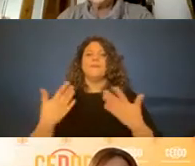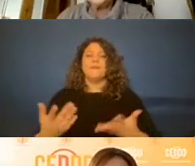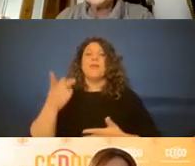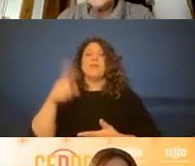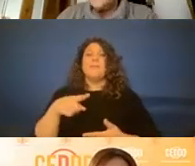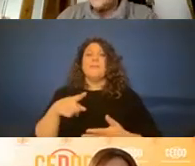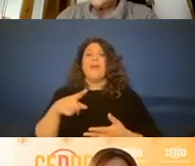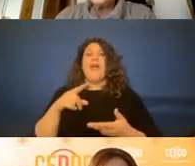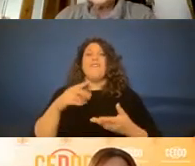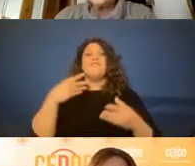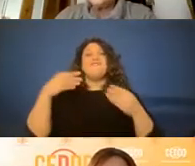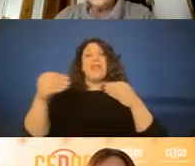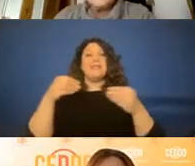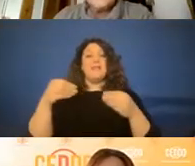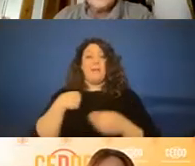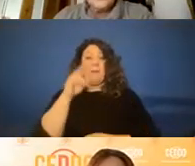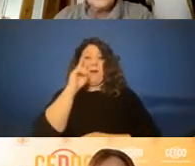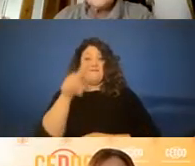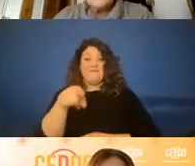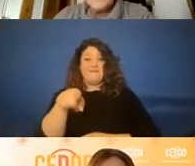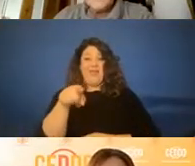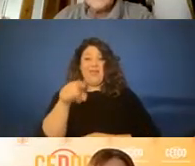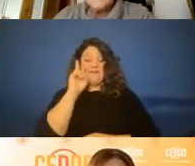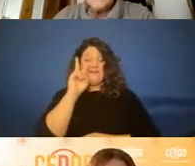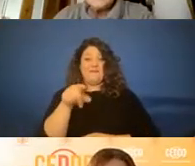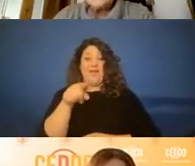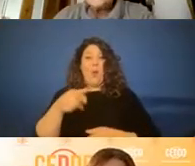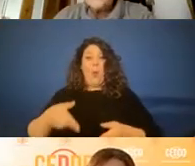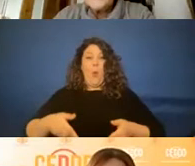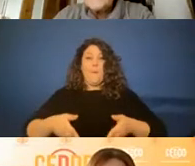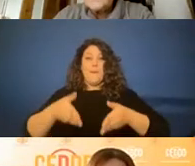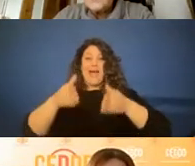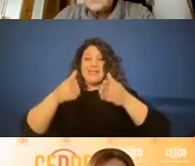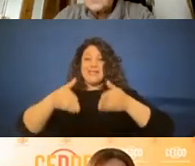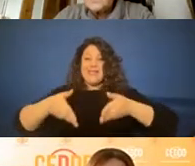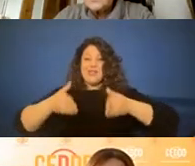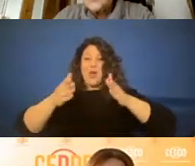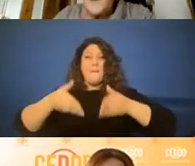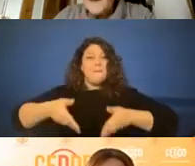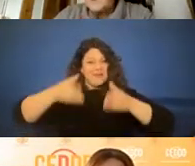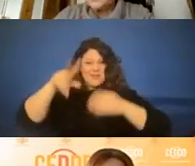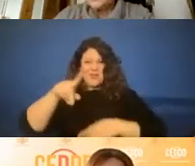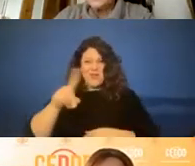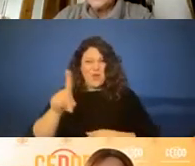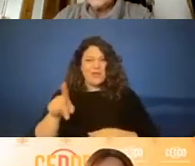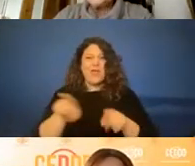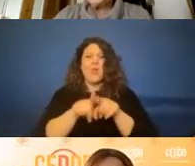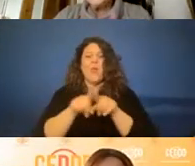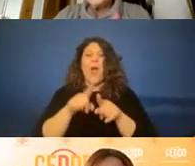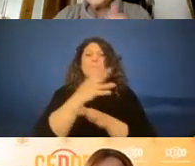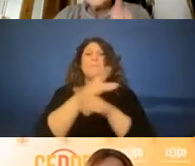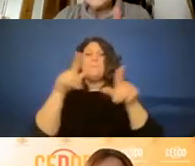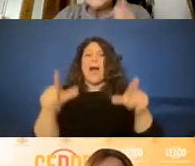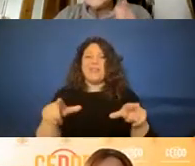porque ahí veis unos pasillos, ¿vale? Que no son pasillos, son patios.